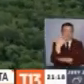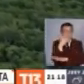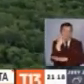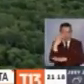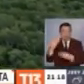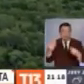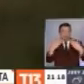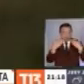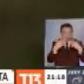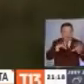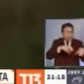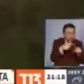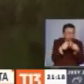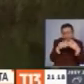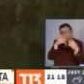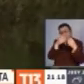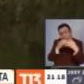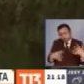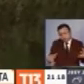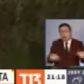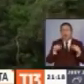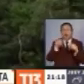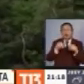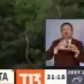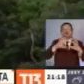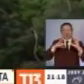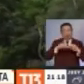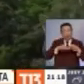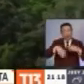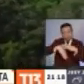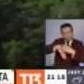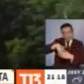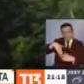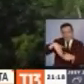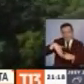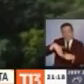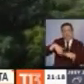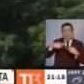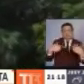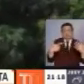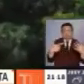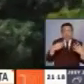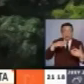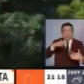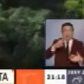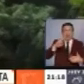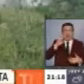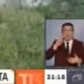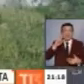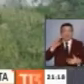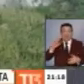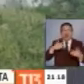beneficios privados que no van a repercutir en absoluto en brasil sino que van a quedar las consecuencias de la devastación del territorio por lo tanto desde esa línea